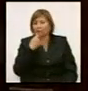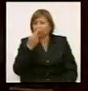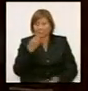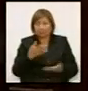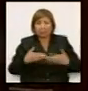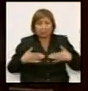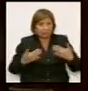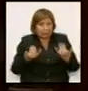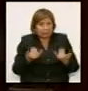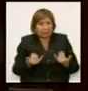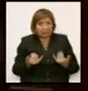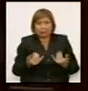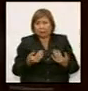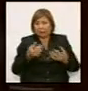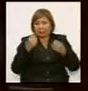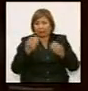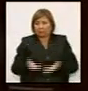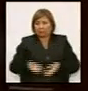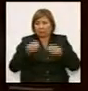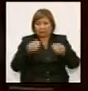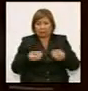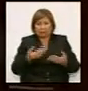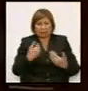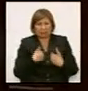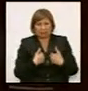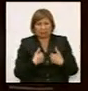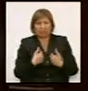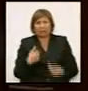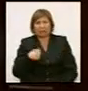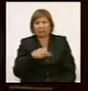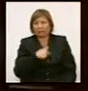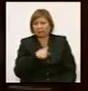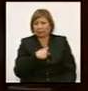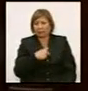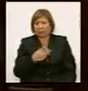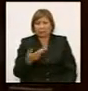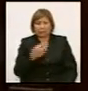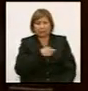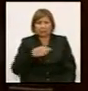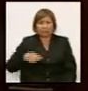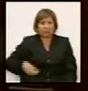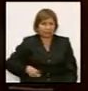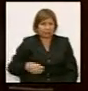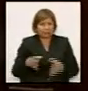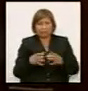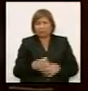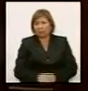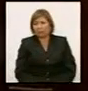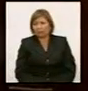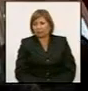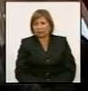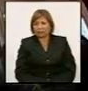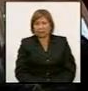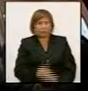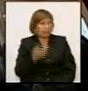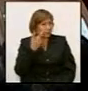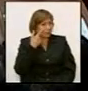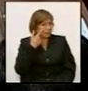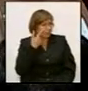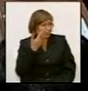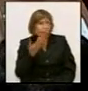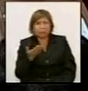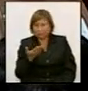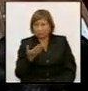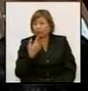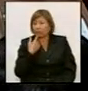que ahora nos ofrezcan a nosotros la presidencia? ¿No te percatas